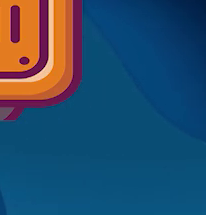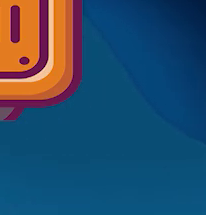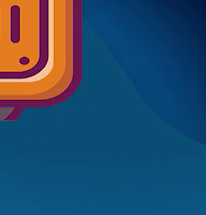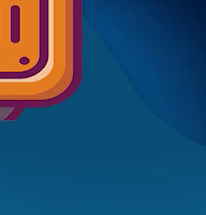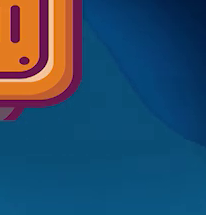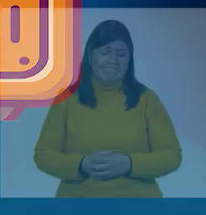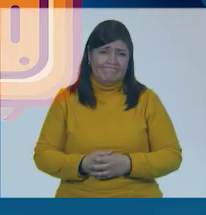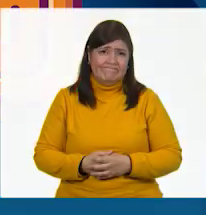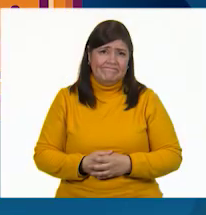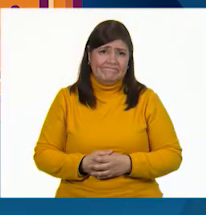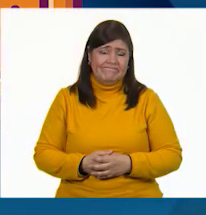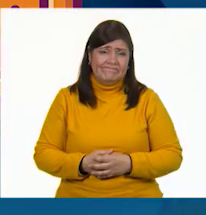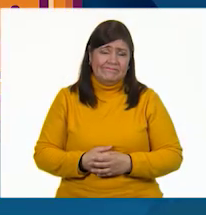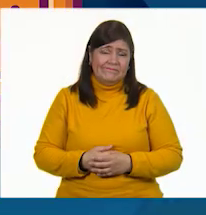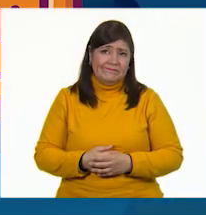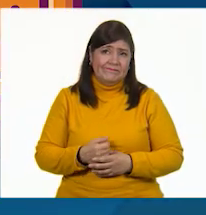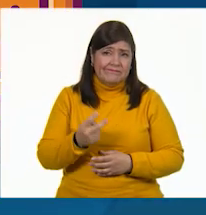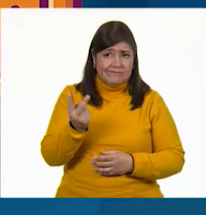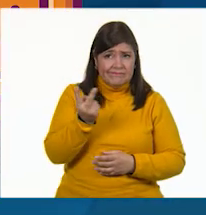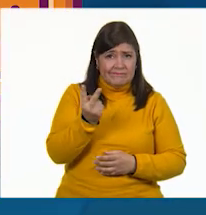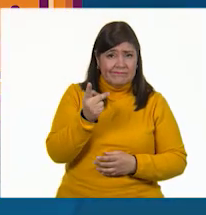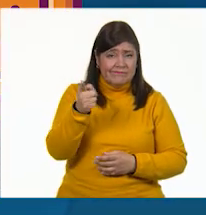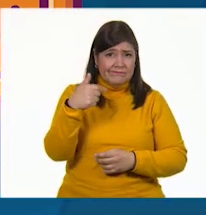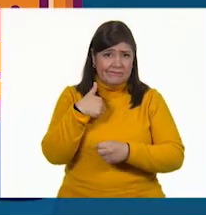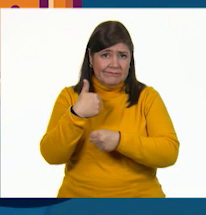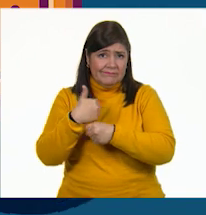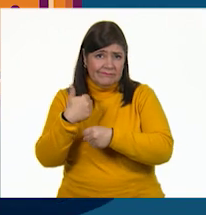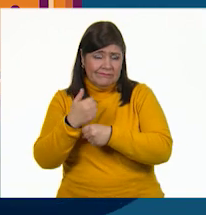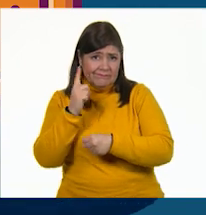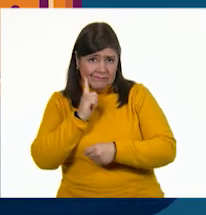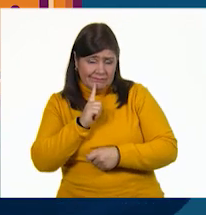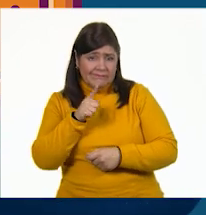Son mi abuela y mi hermano Rodrigo.